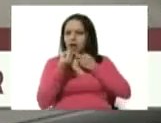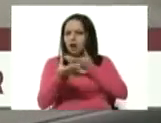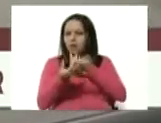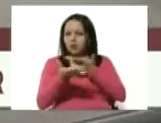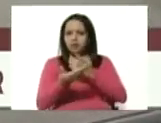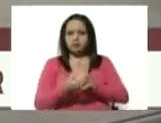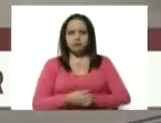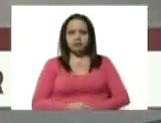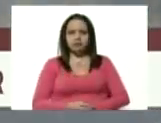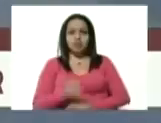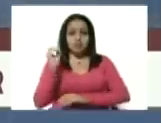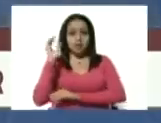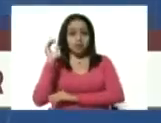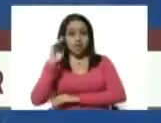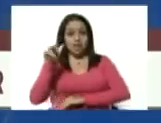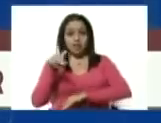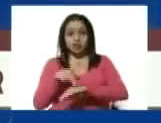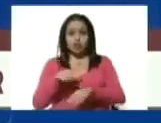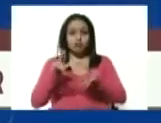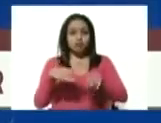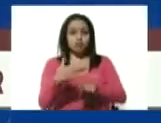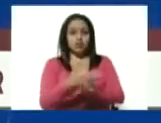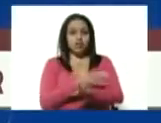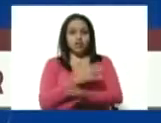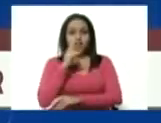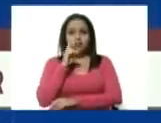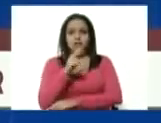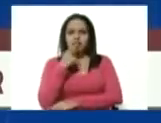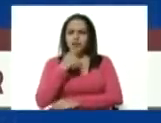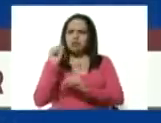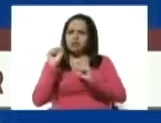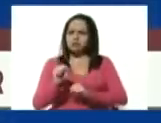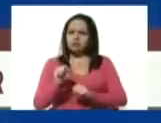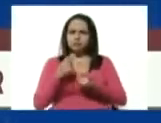en la Asamblea Nacional, eso nunca se había visto. Y entonces le dijeron, sí, pero